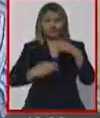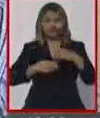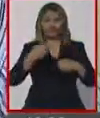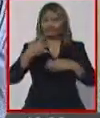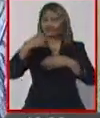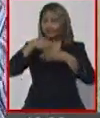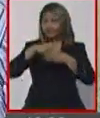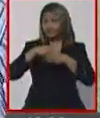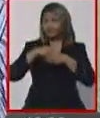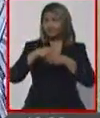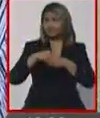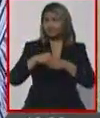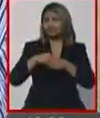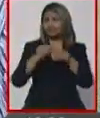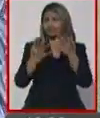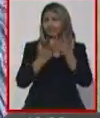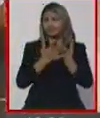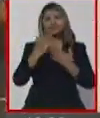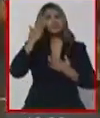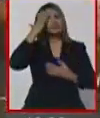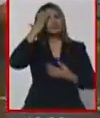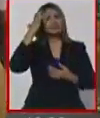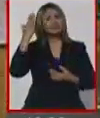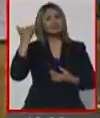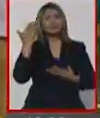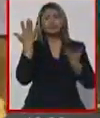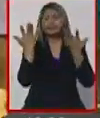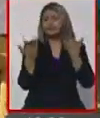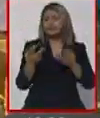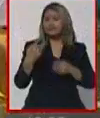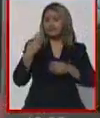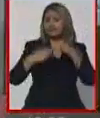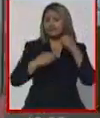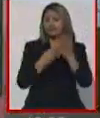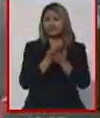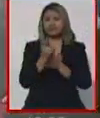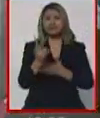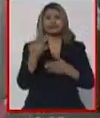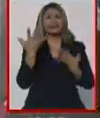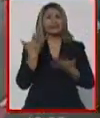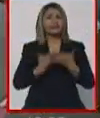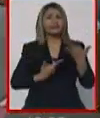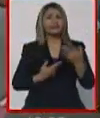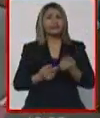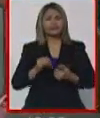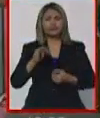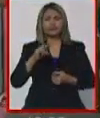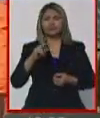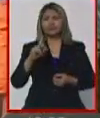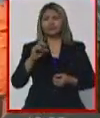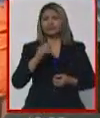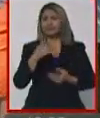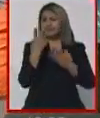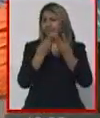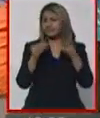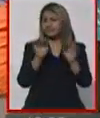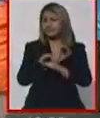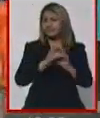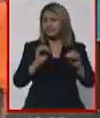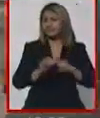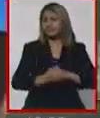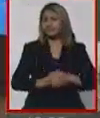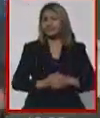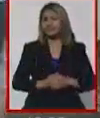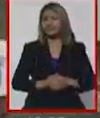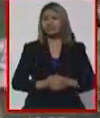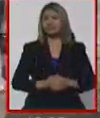problemática que hay en régimen penitenciario, ¿no? Porque este sí es un problema, ¿no? ¿Este decreto de amnistía e indulto no soluciona la crisis, el problema